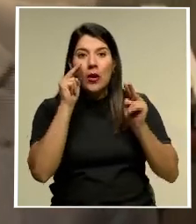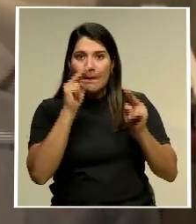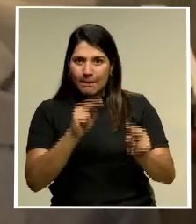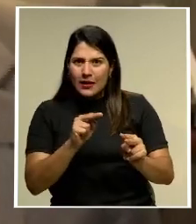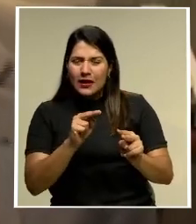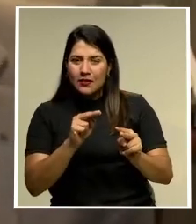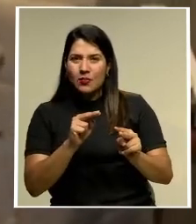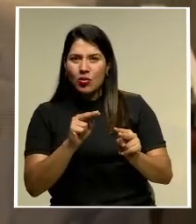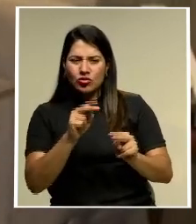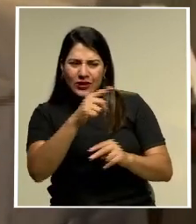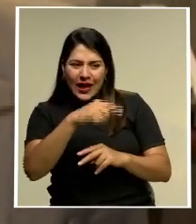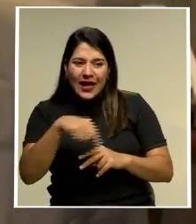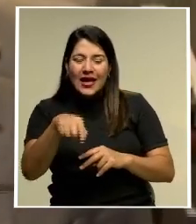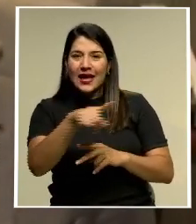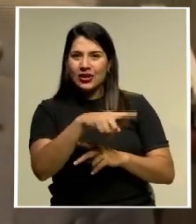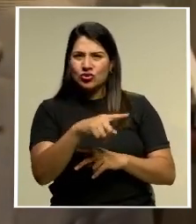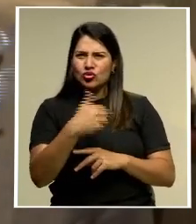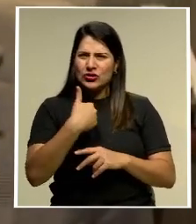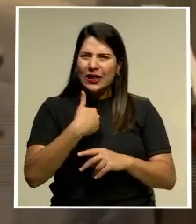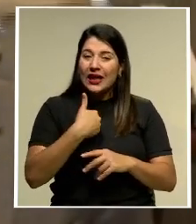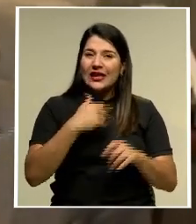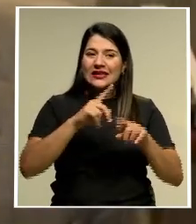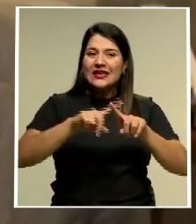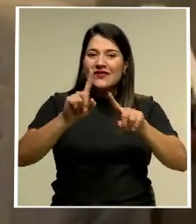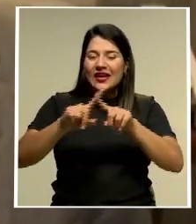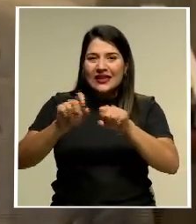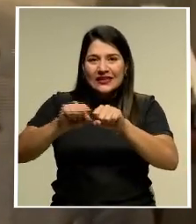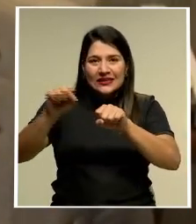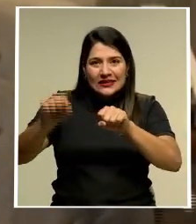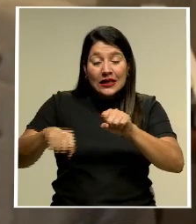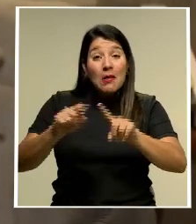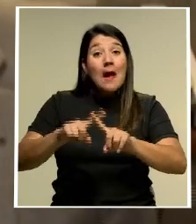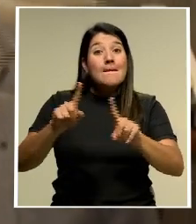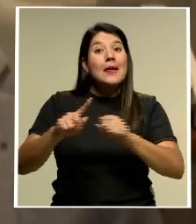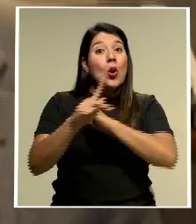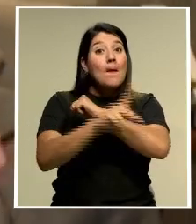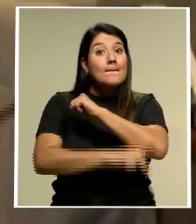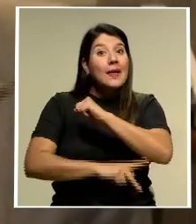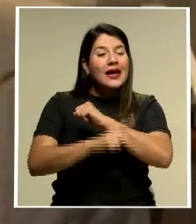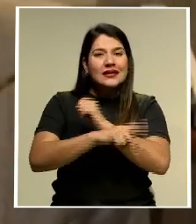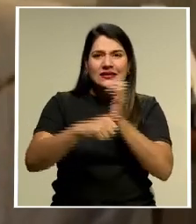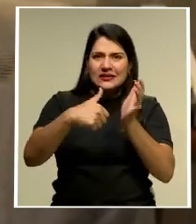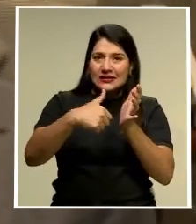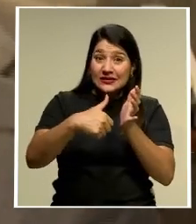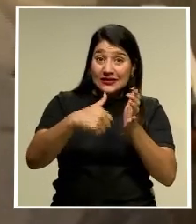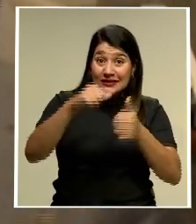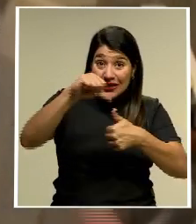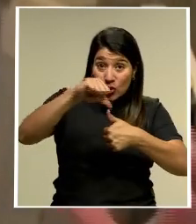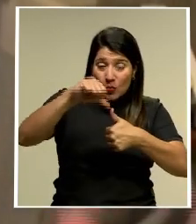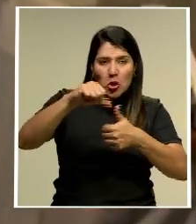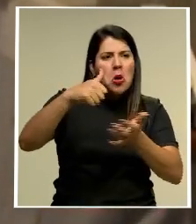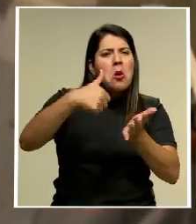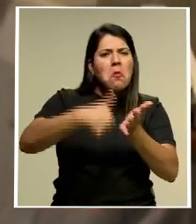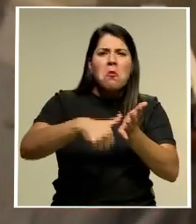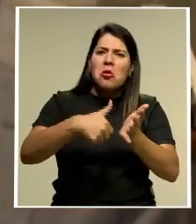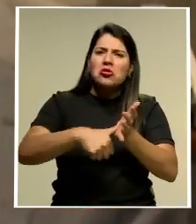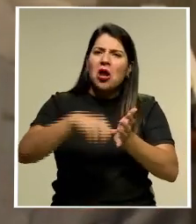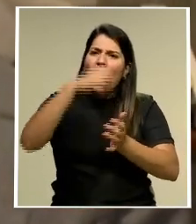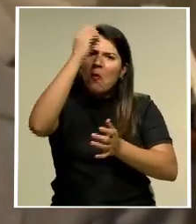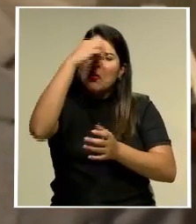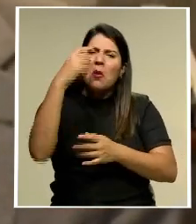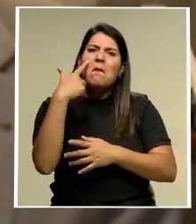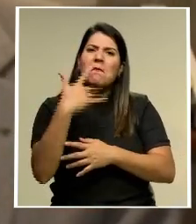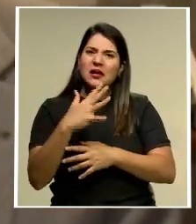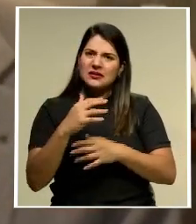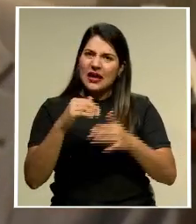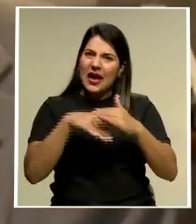esas diferencias y tensiones, los países centroamericanos votan muy similar cuando se trata de cuestiones globales. Y